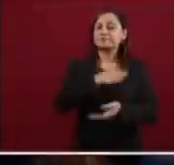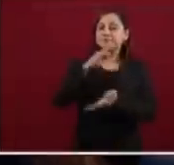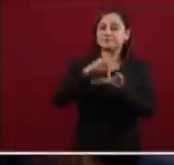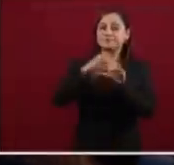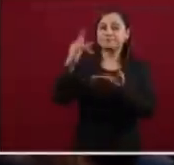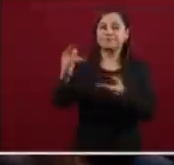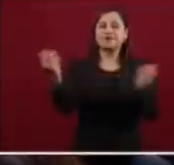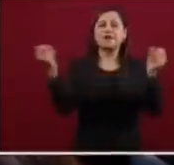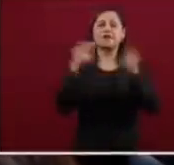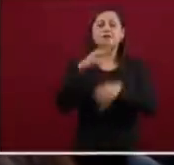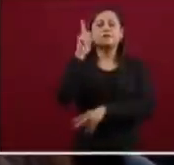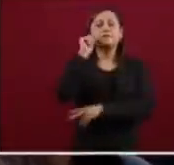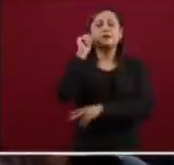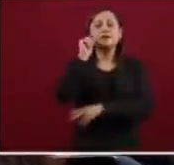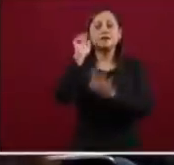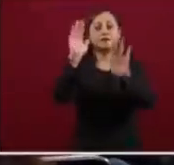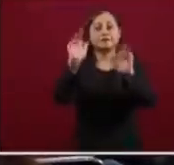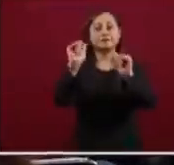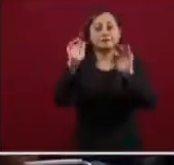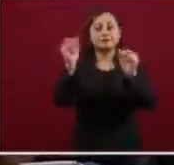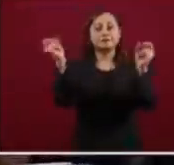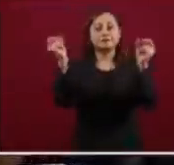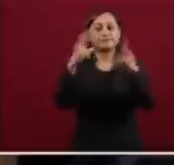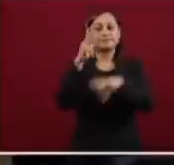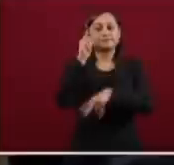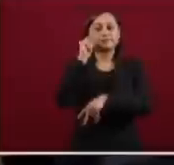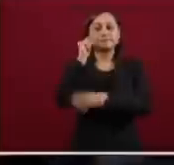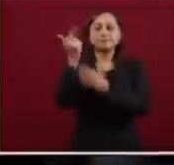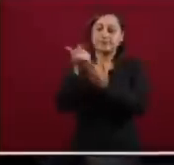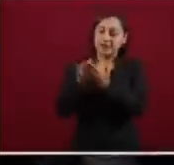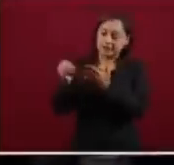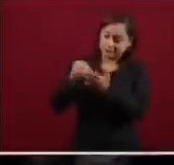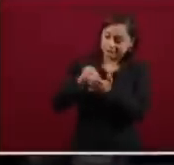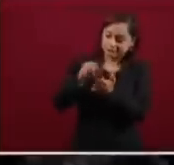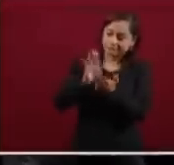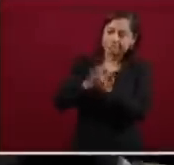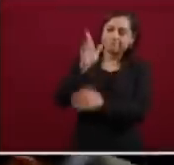mañana nos vemos se apunta